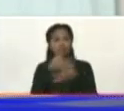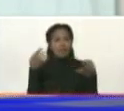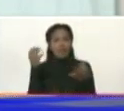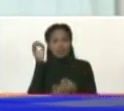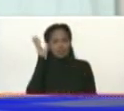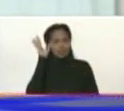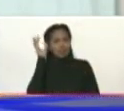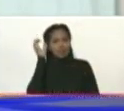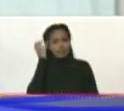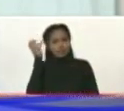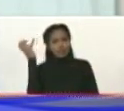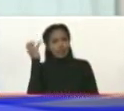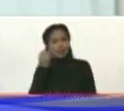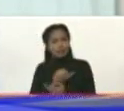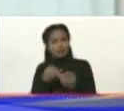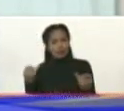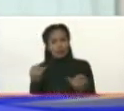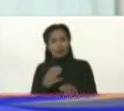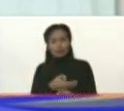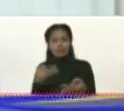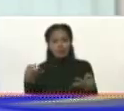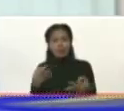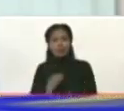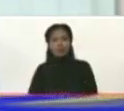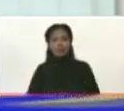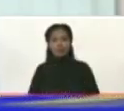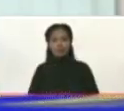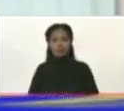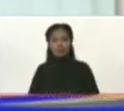idea. Excelente.